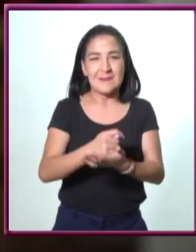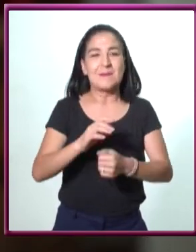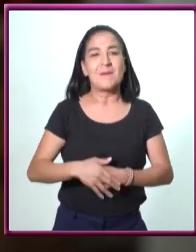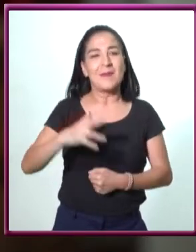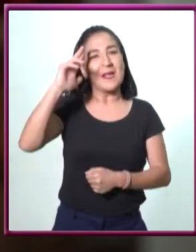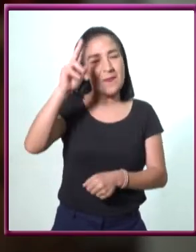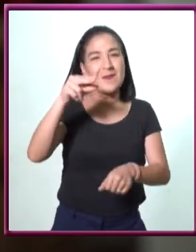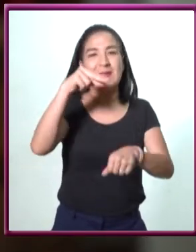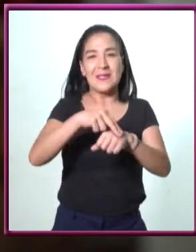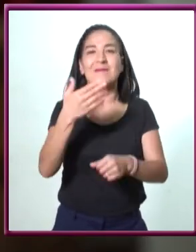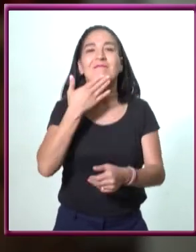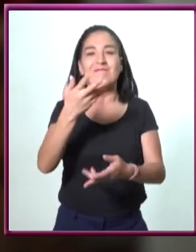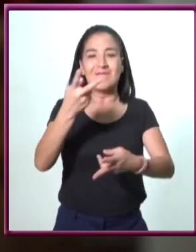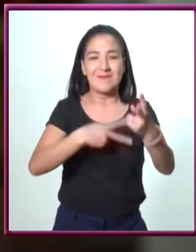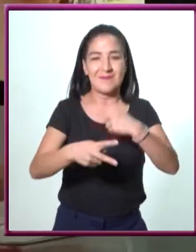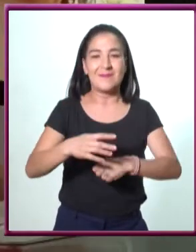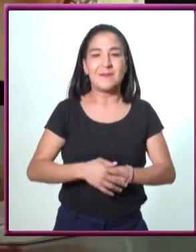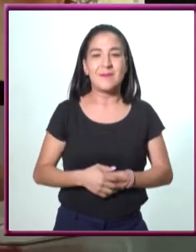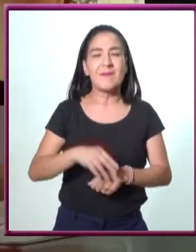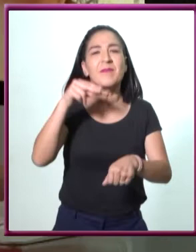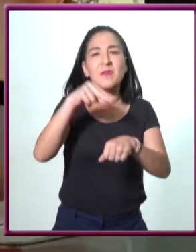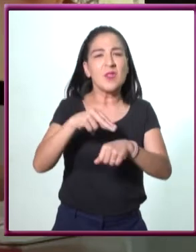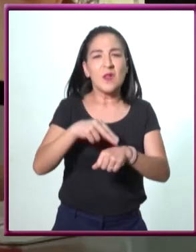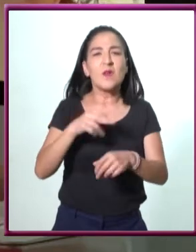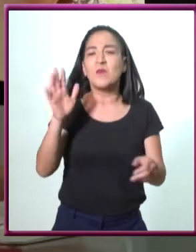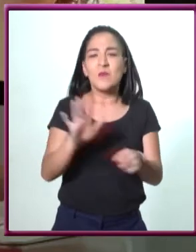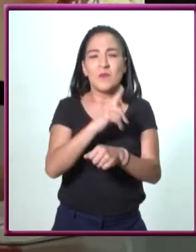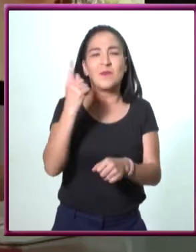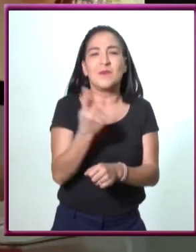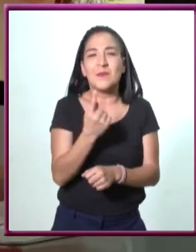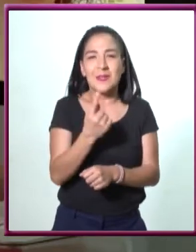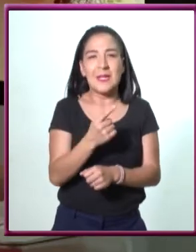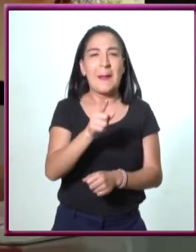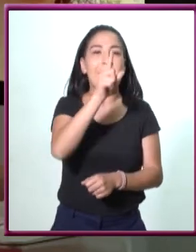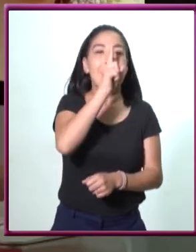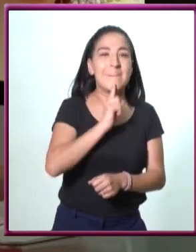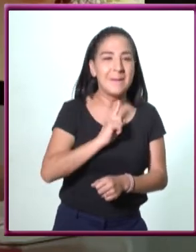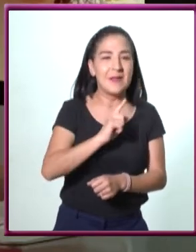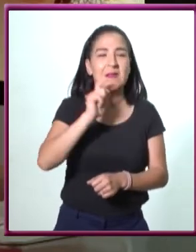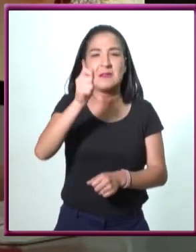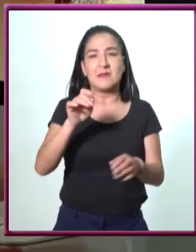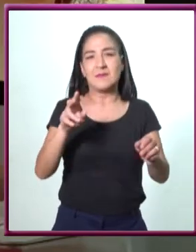Gestalt. Hola, doctora, bienvenida. Doctora, ¿por qué se considera